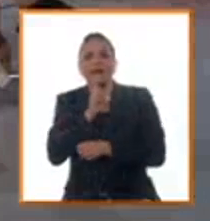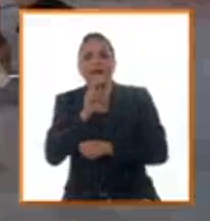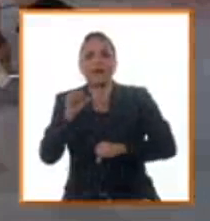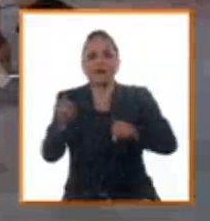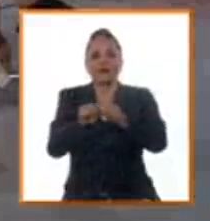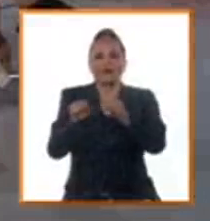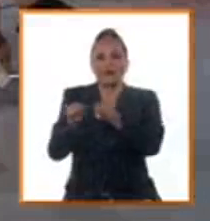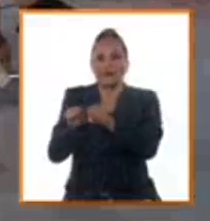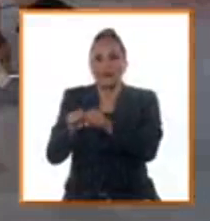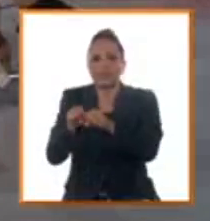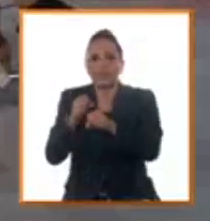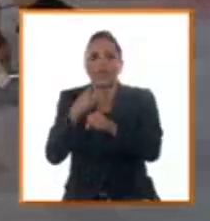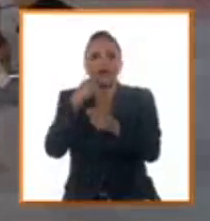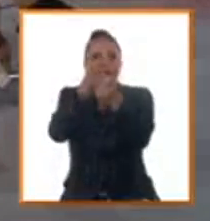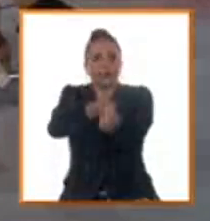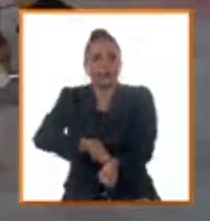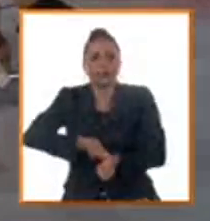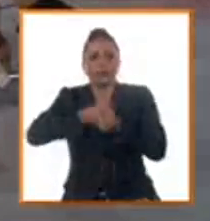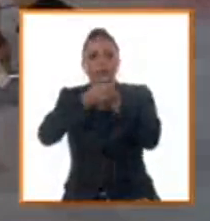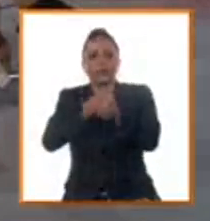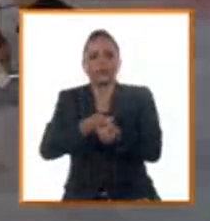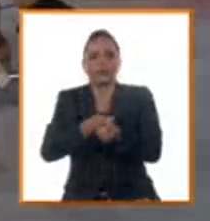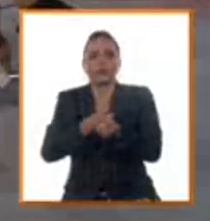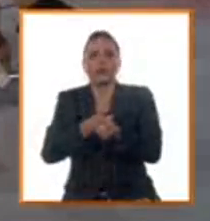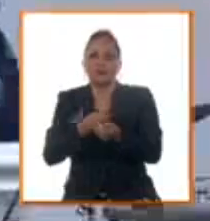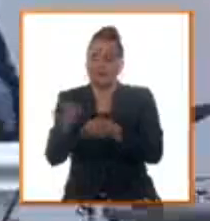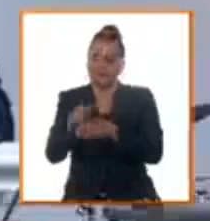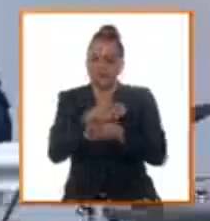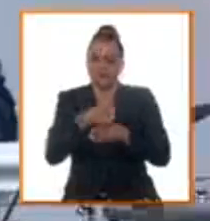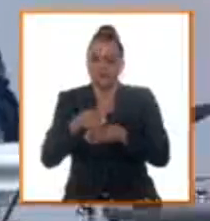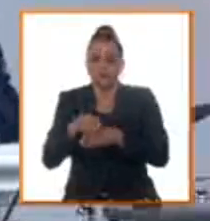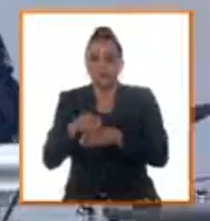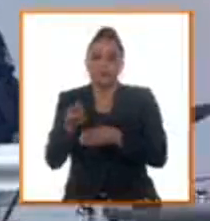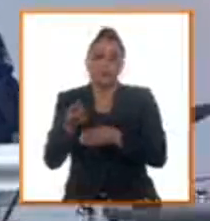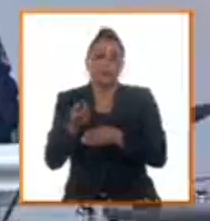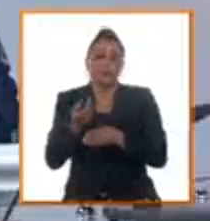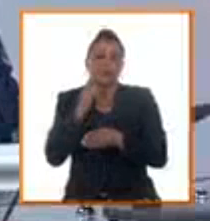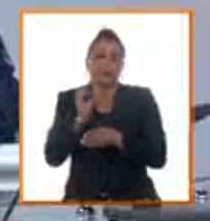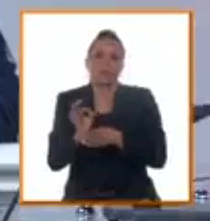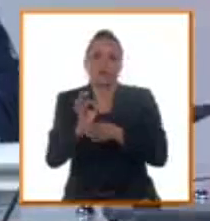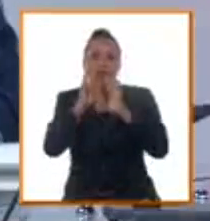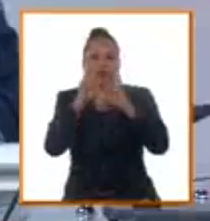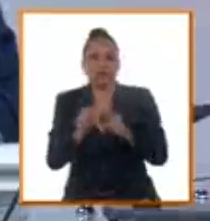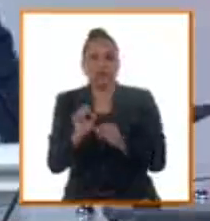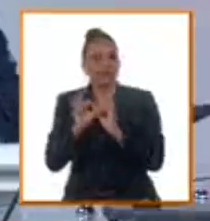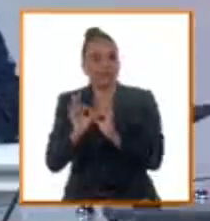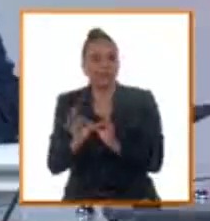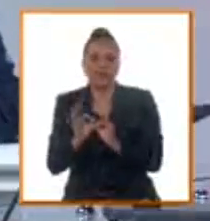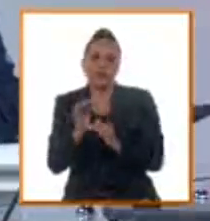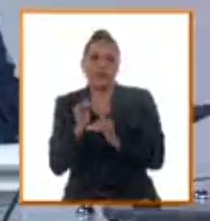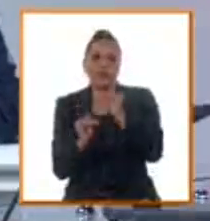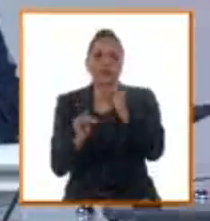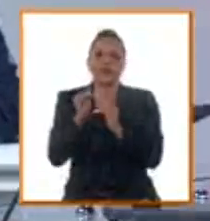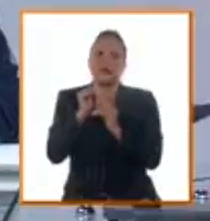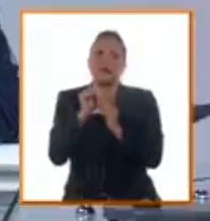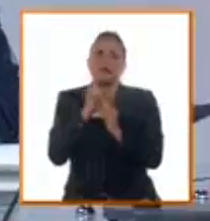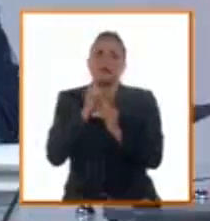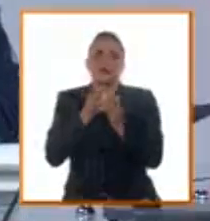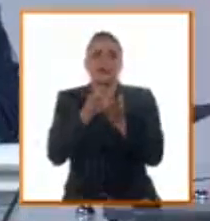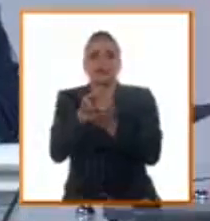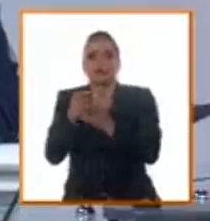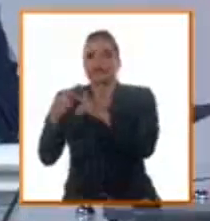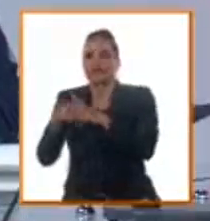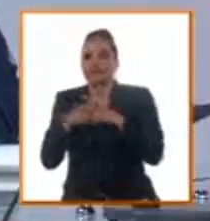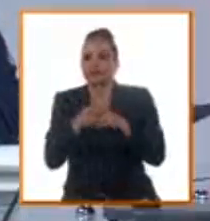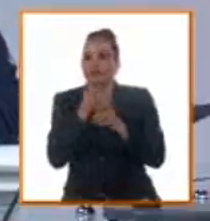De la agricultura, de la cuba, etcétera, que bueno, no ha tenido a veces el mismo nivel de mantenimiento y